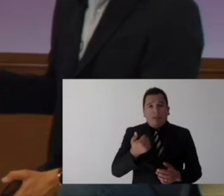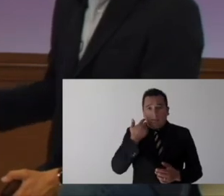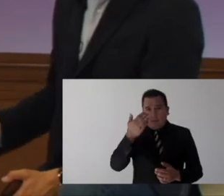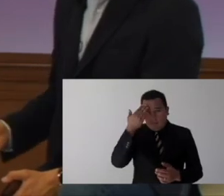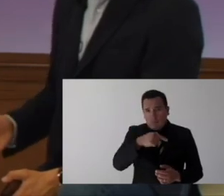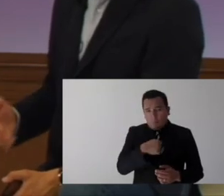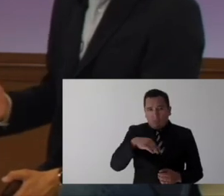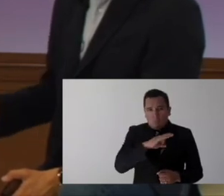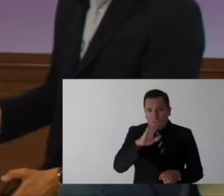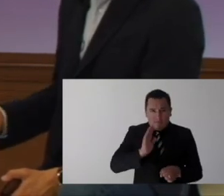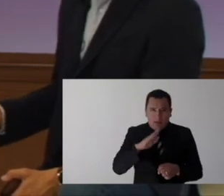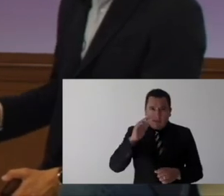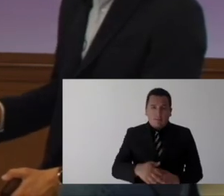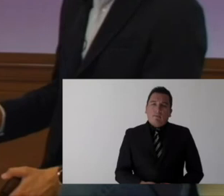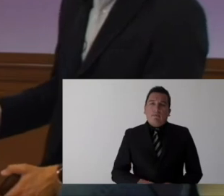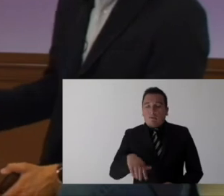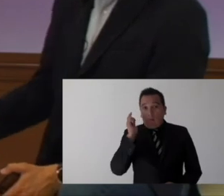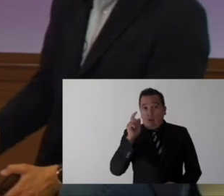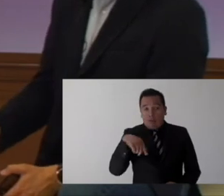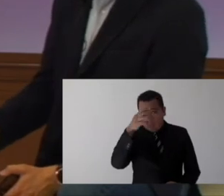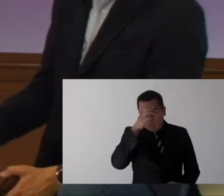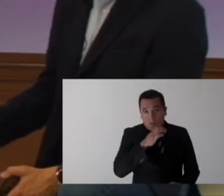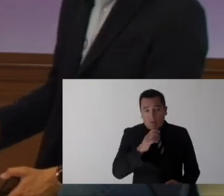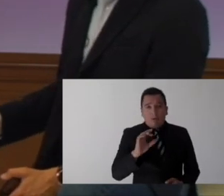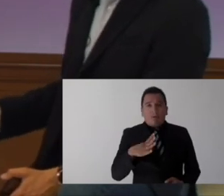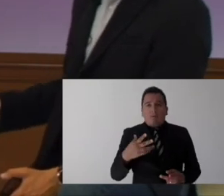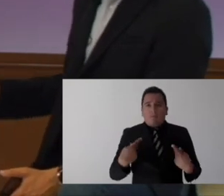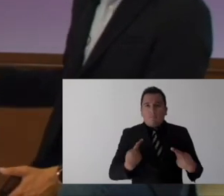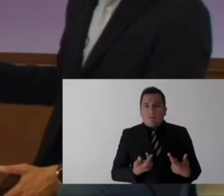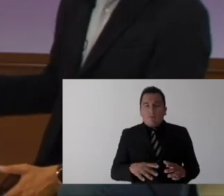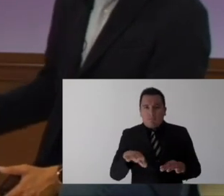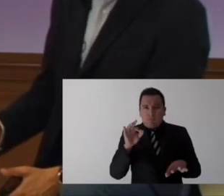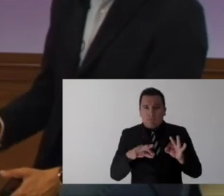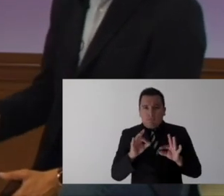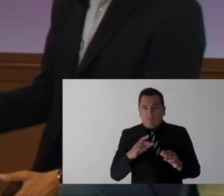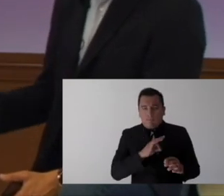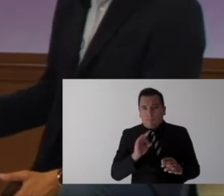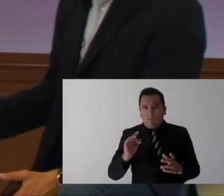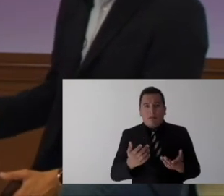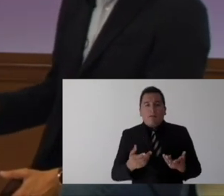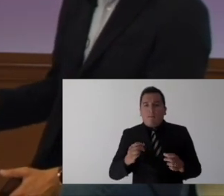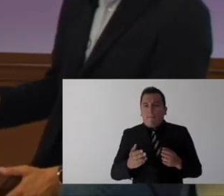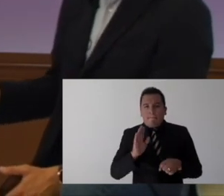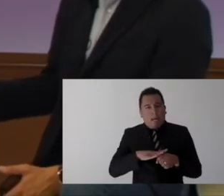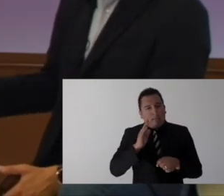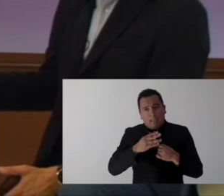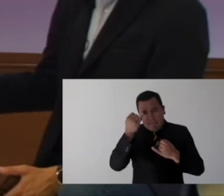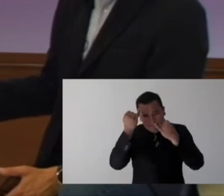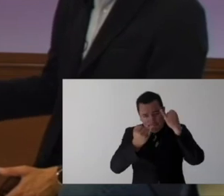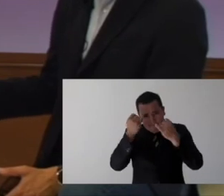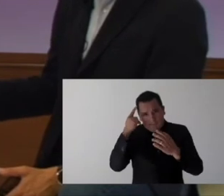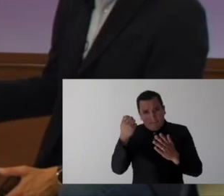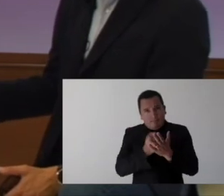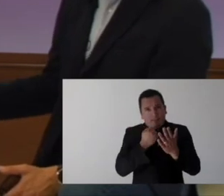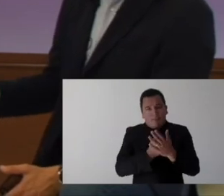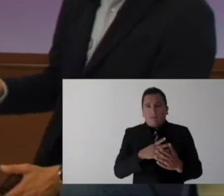que desde Coahuila, con la participación de quienes resulten seleccionados, se puedan generar más proyectos de exigencia y que se tengan resultados como el que